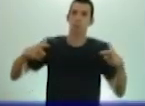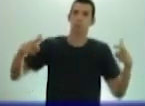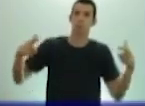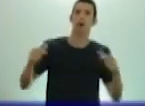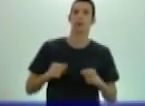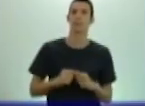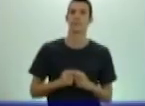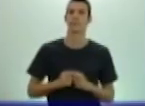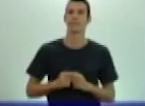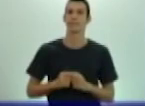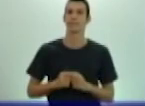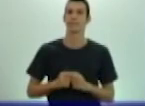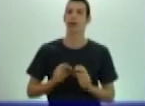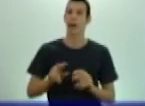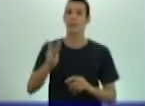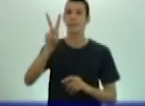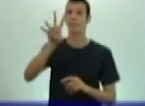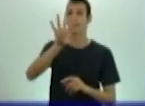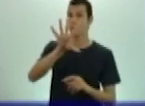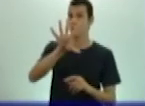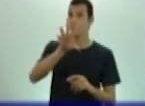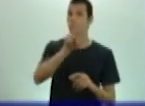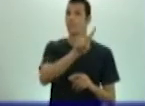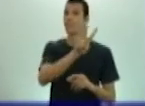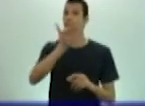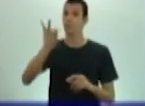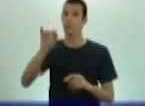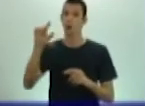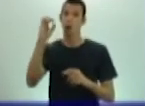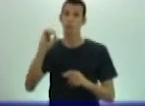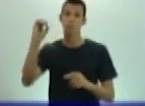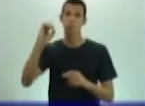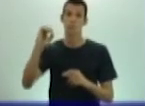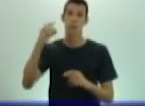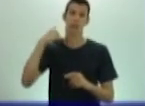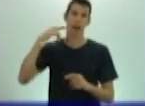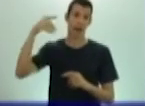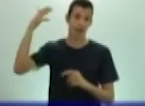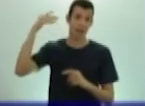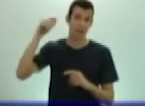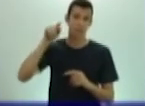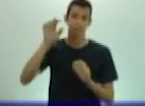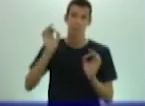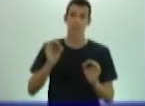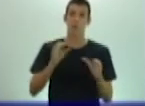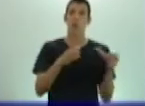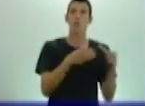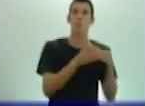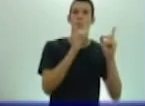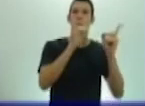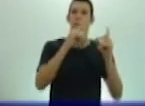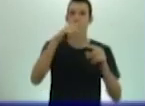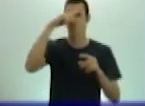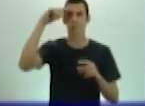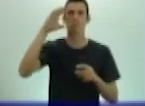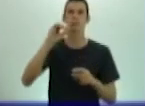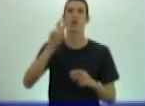que se desarrolla del 25 al 27 de octubre, pueden verlo también en su libro de texto. Por tanto, ¿qué está